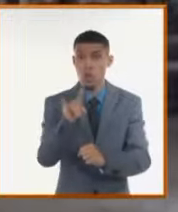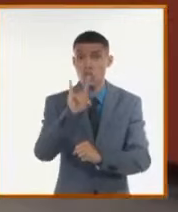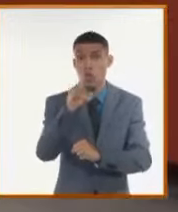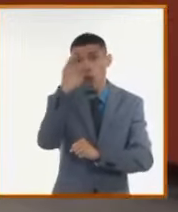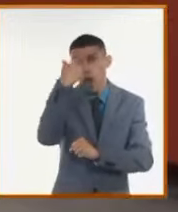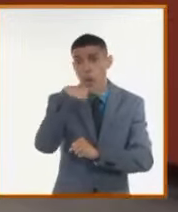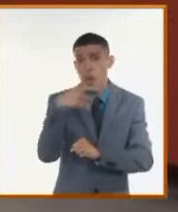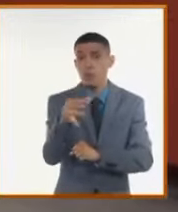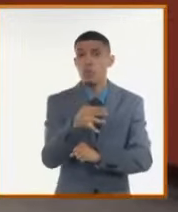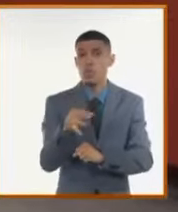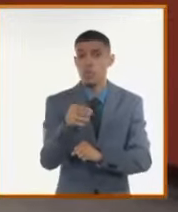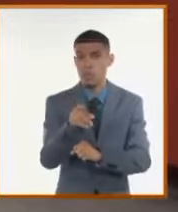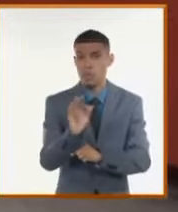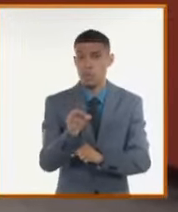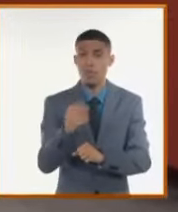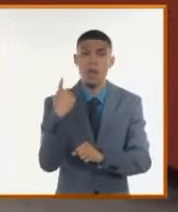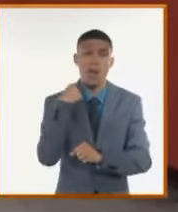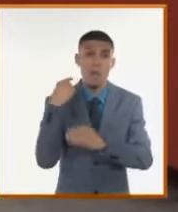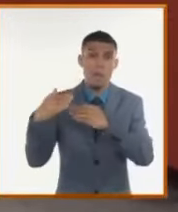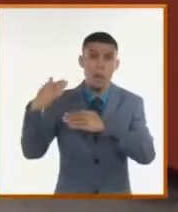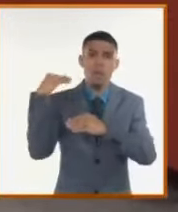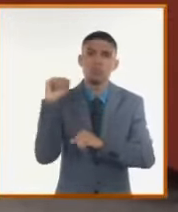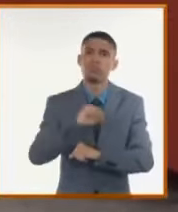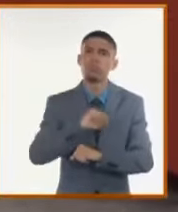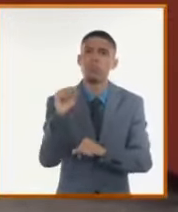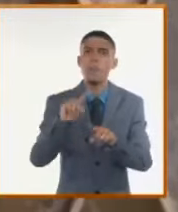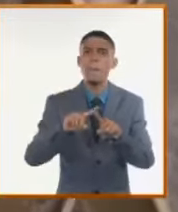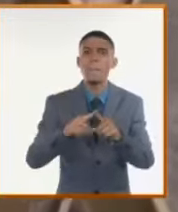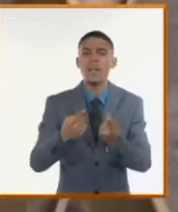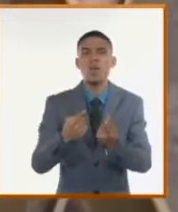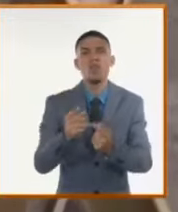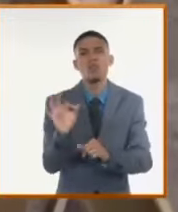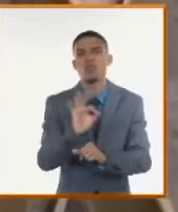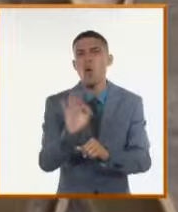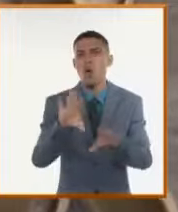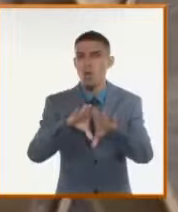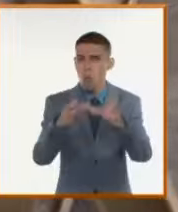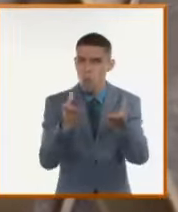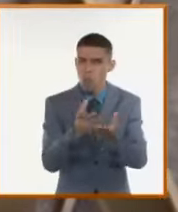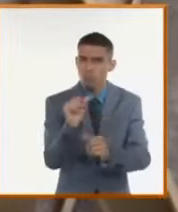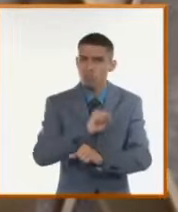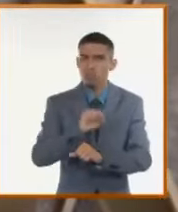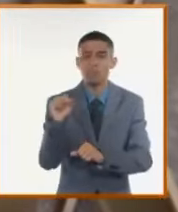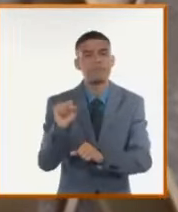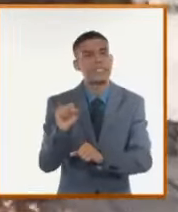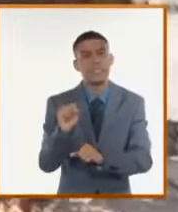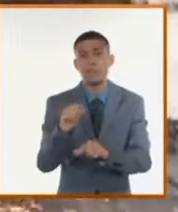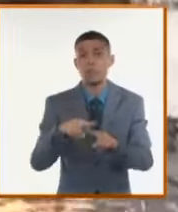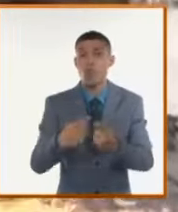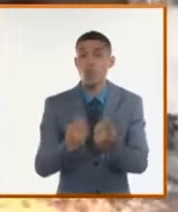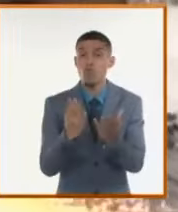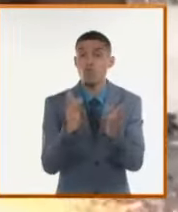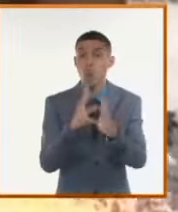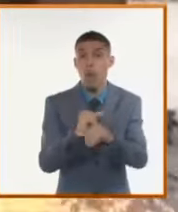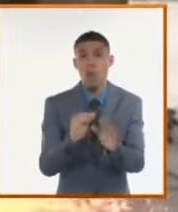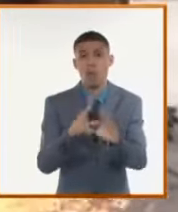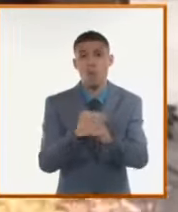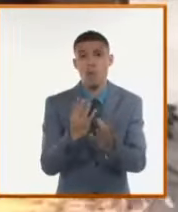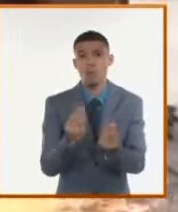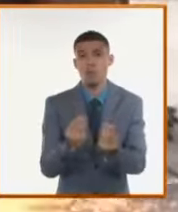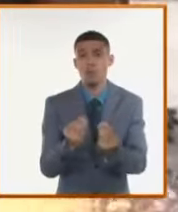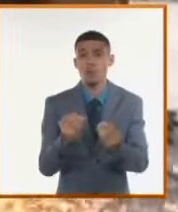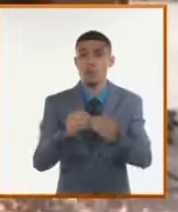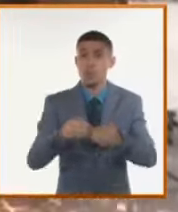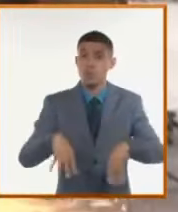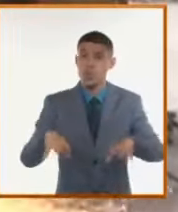agua grande el pasado año logró utilidades pero no alcanzó recaudar los montos planificados debido al déficit de recursos situación que